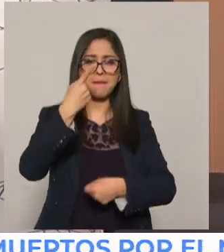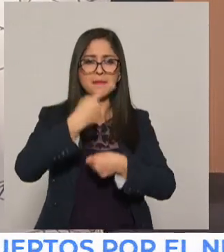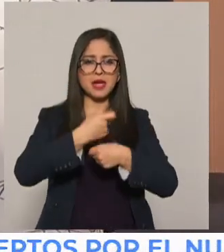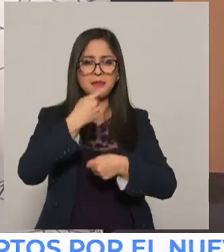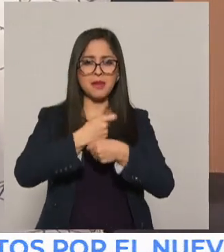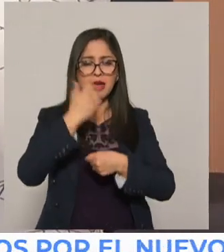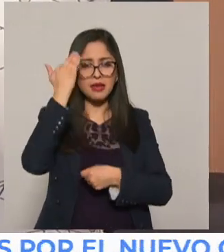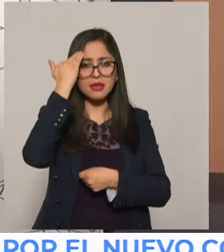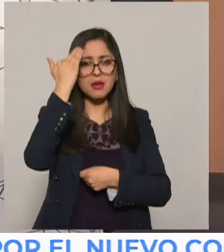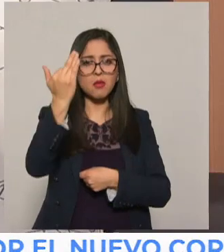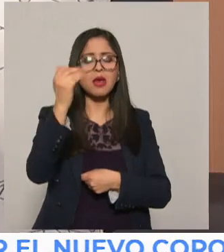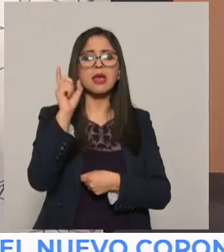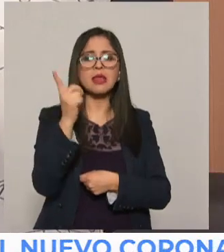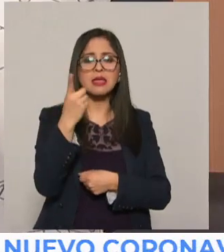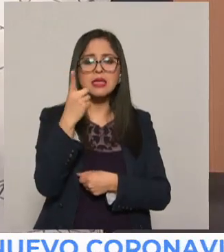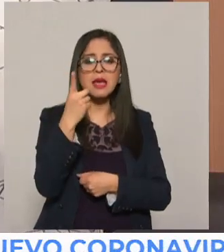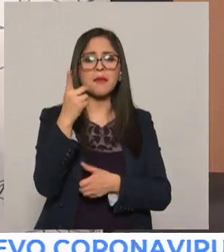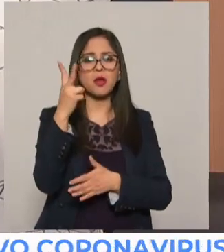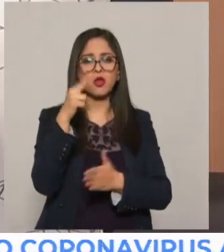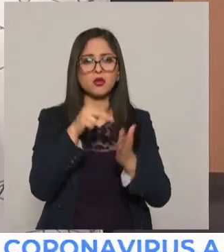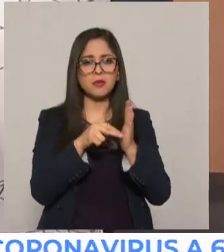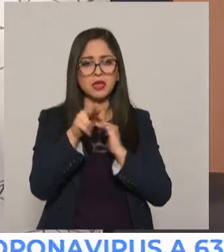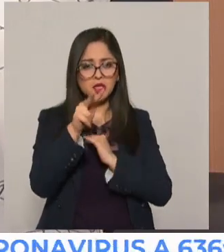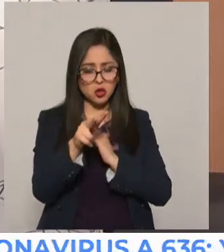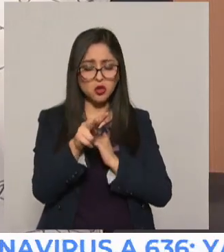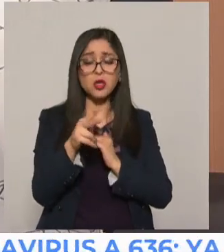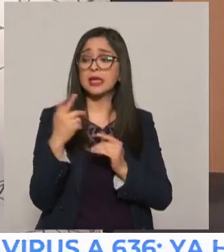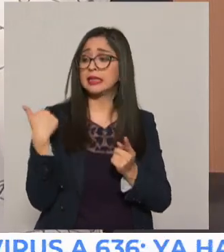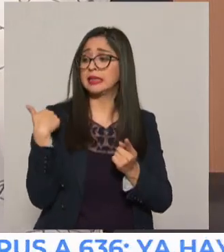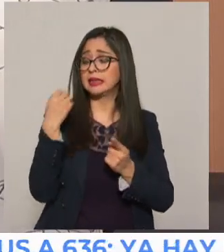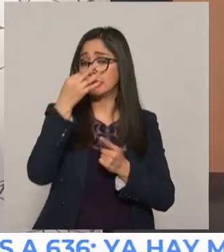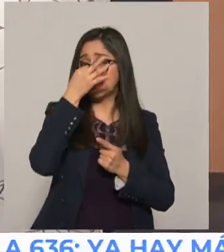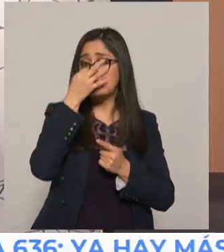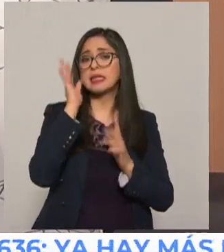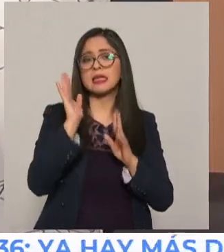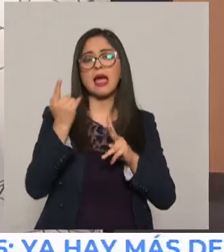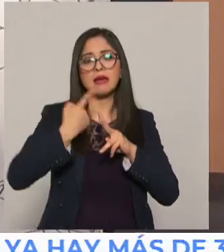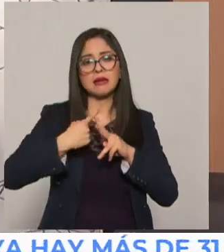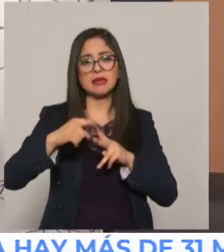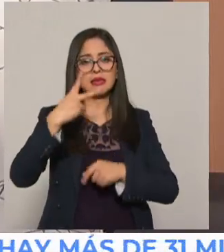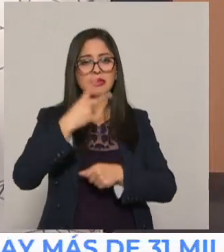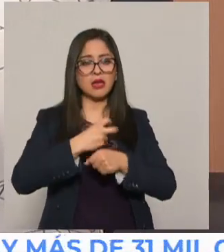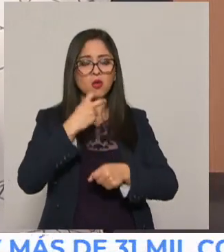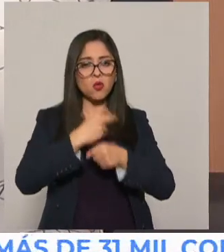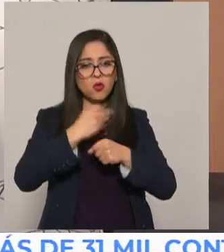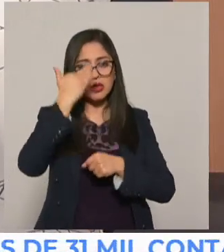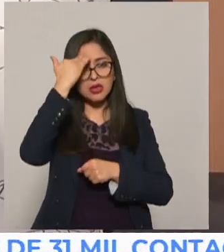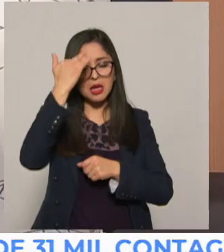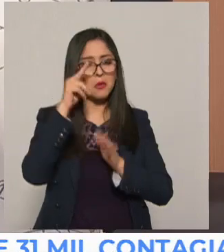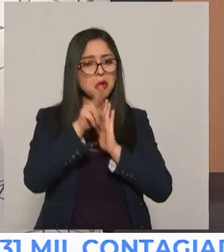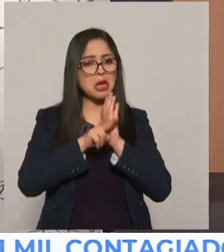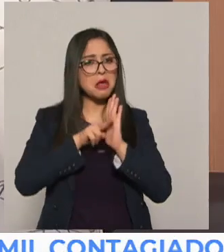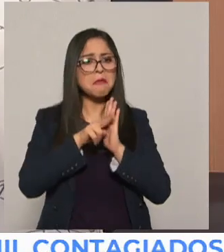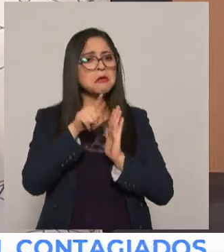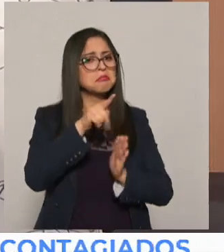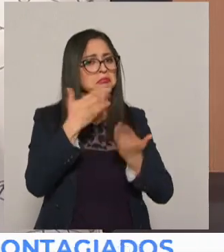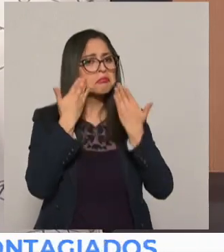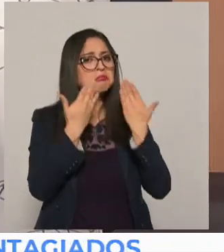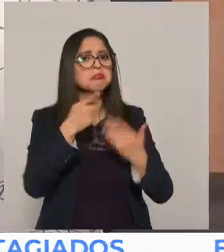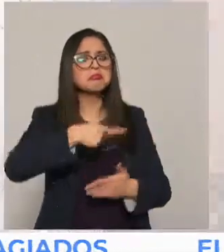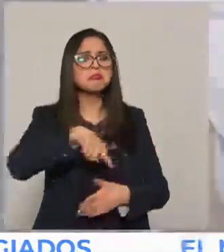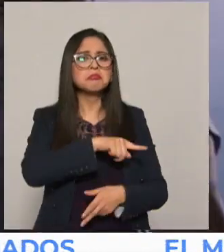diciembre del 2018 y ahora hace unos días estrenamos la segunda temporada y nos ha ido muy bien. Hay una acogida